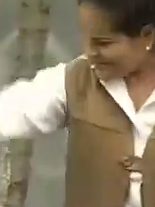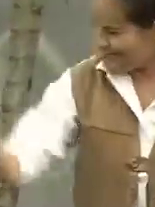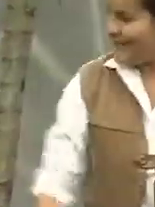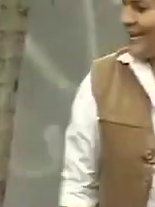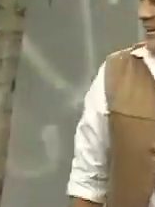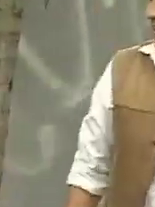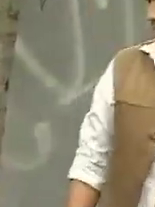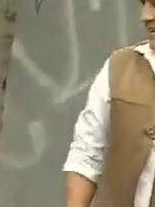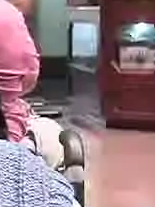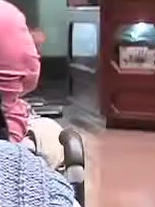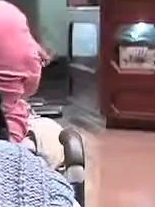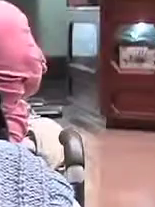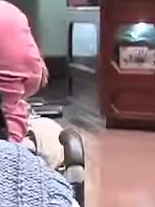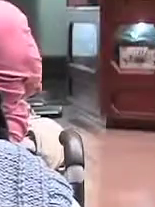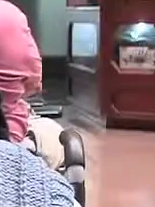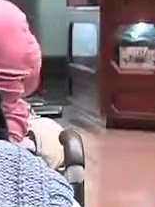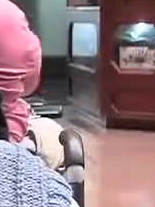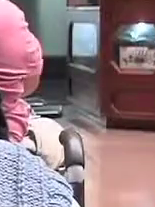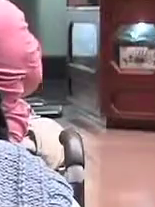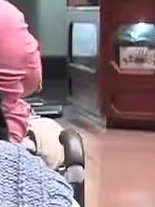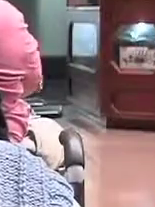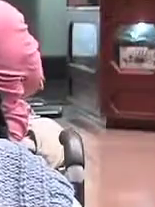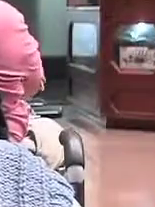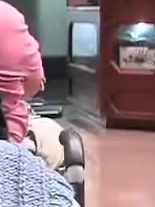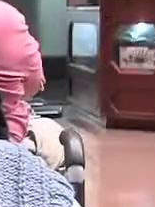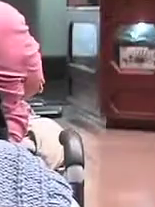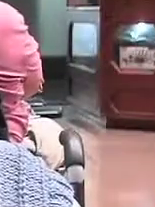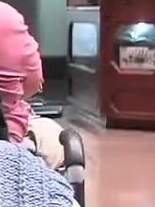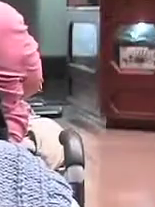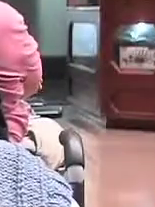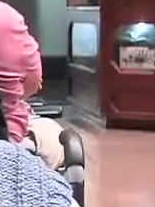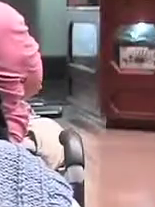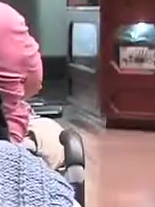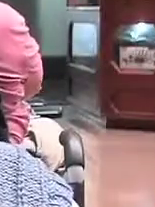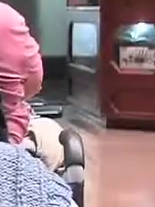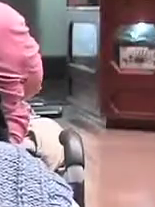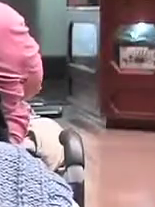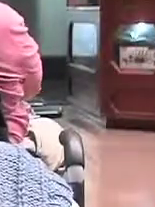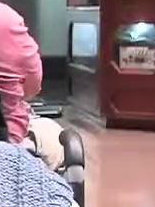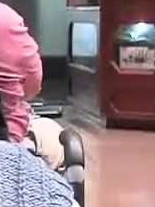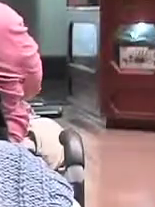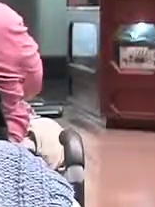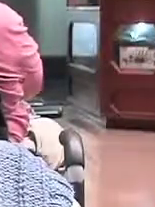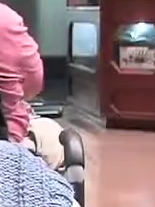oportunidad. Quisiera que el nuevo gobierno fuera un gobierno sincero,